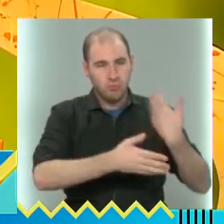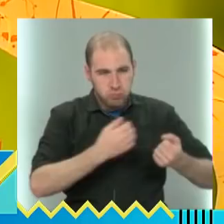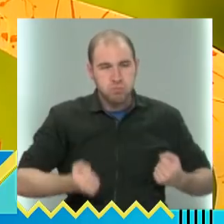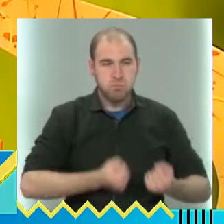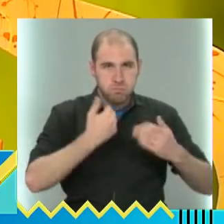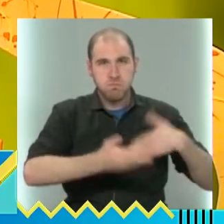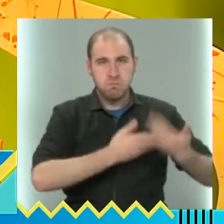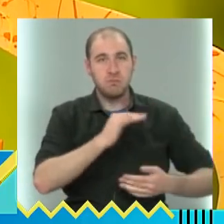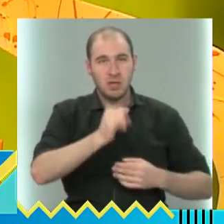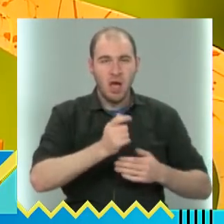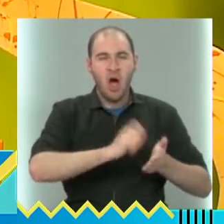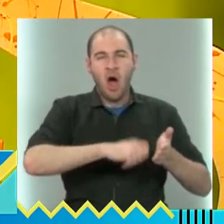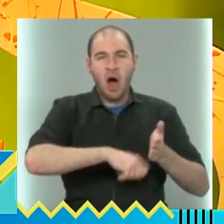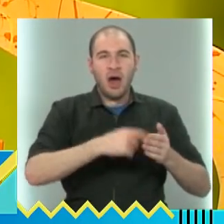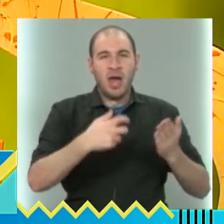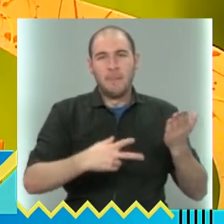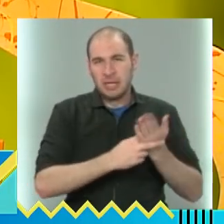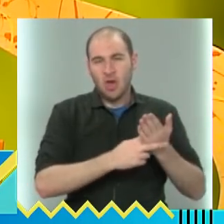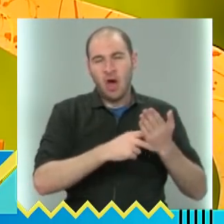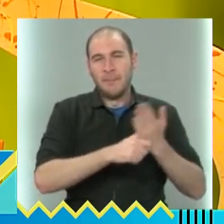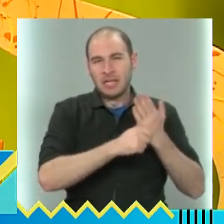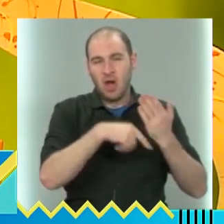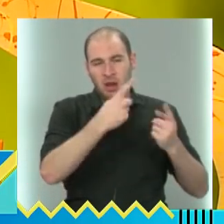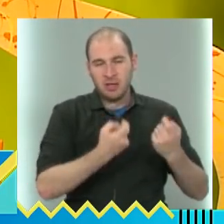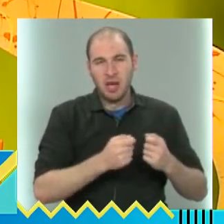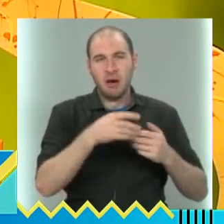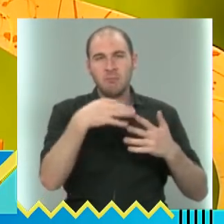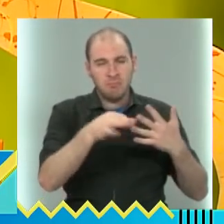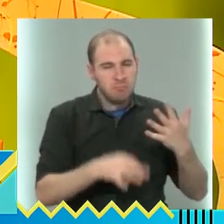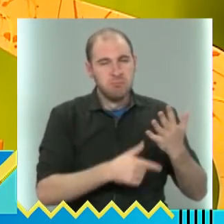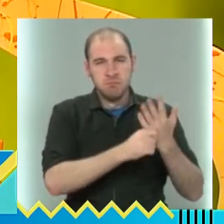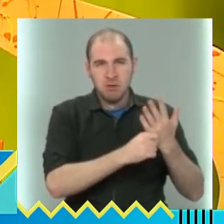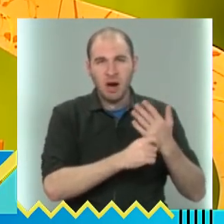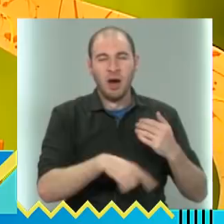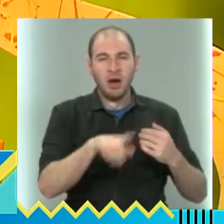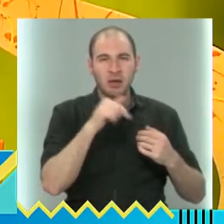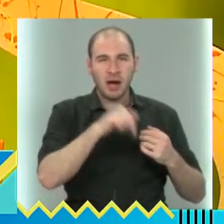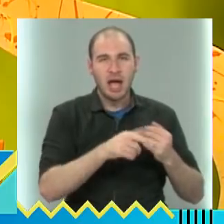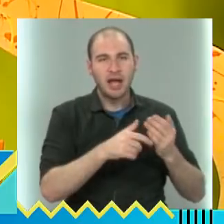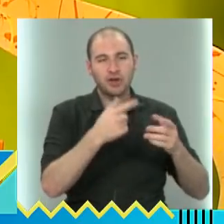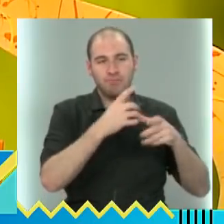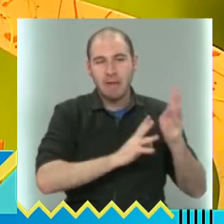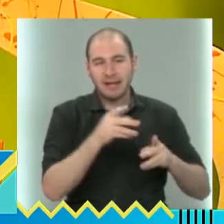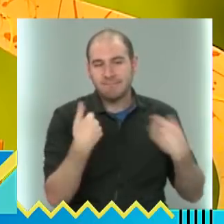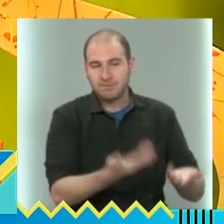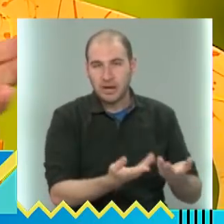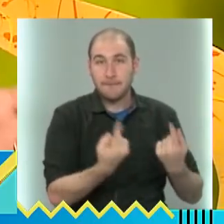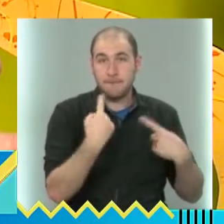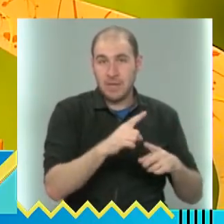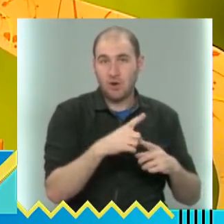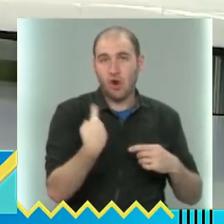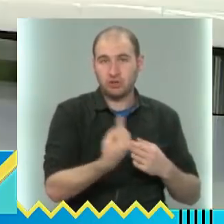nos reforzaremos y contrataremos los inspectores que haga falta, calificaremos los inspectores que haga falta y pondremos los equipos que hagan falta. Ahora,